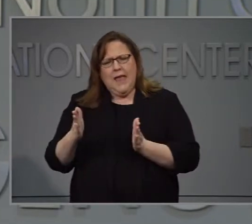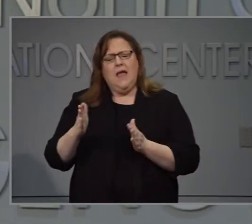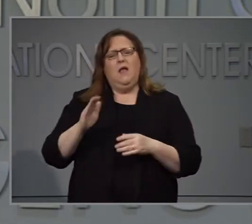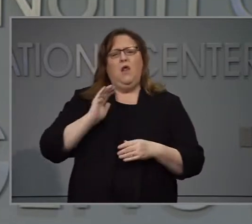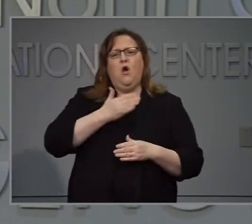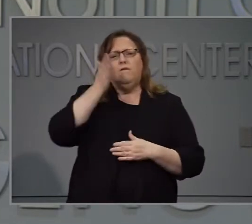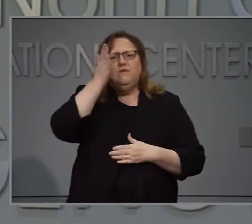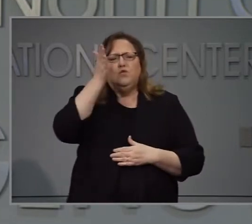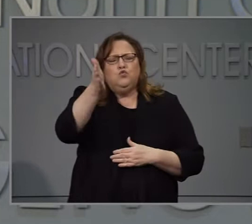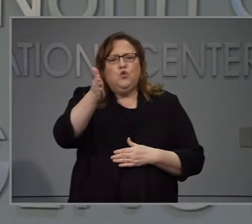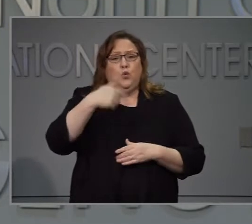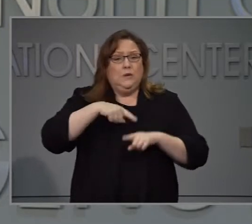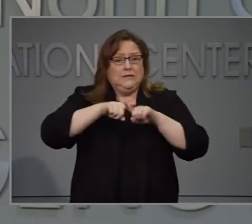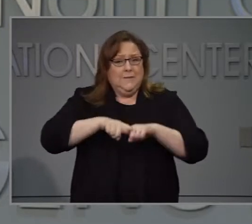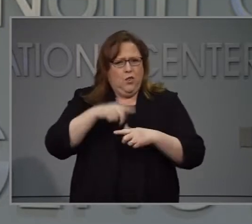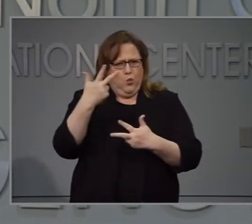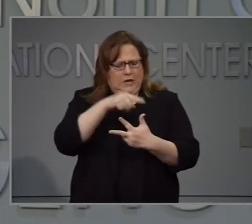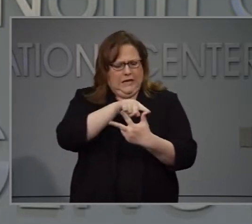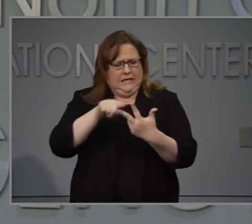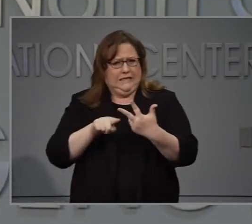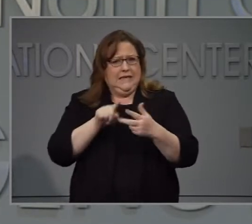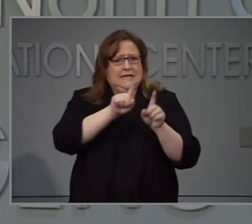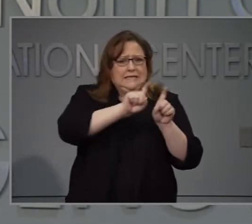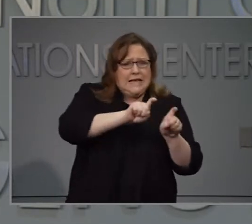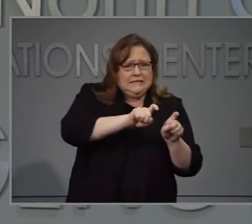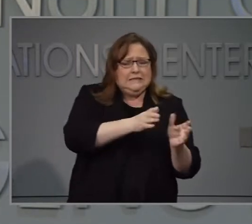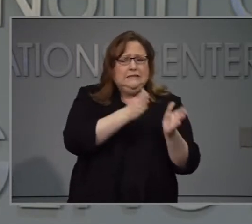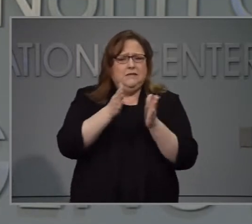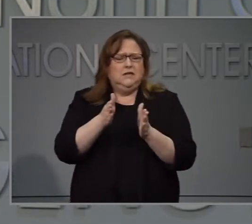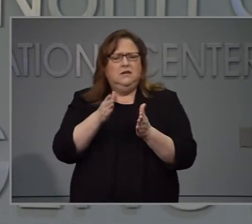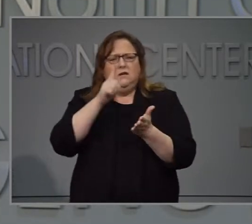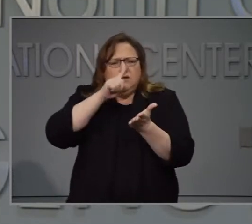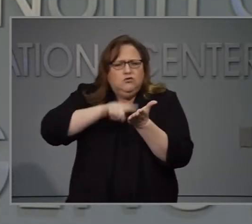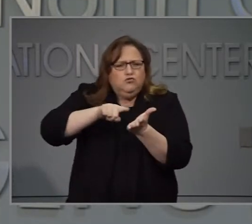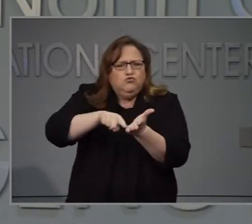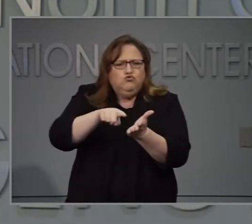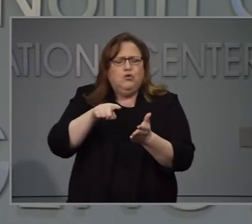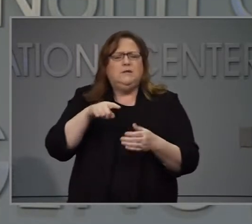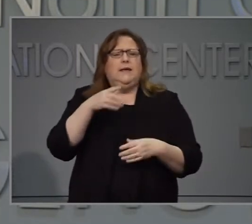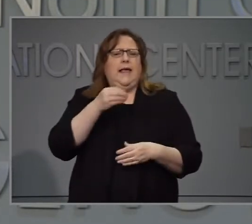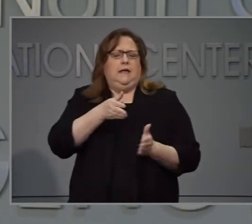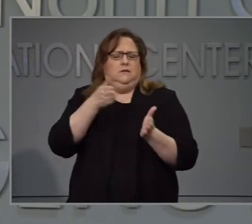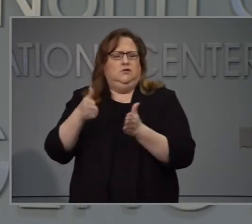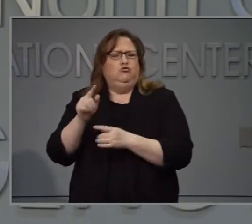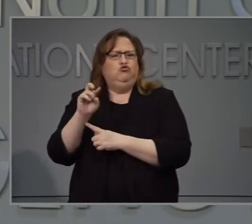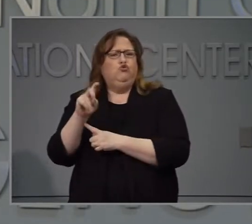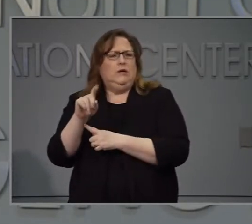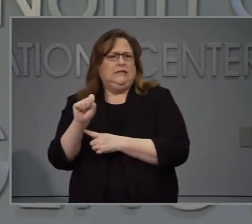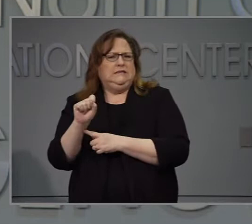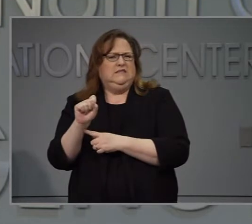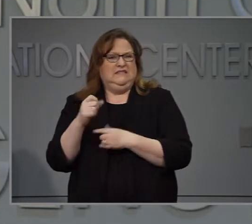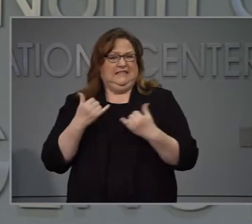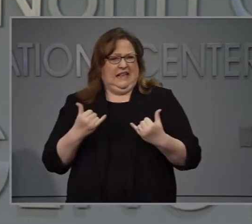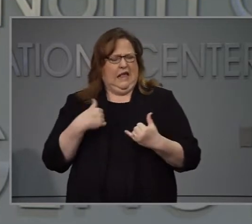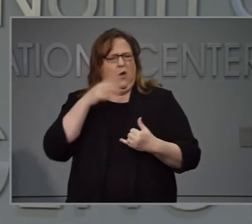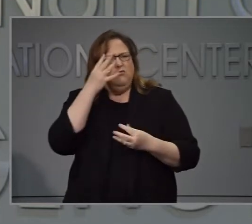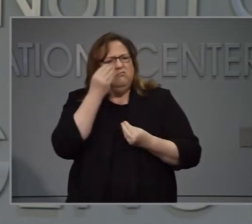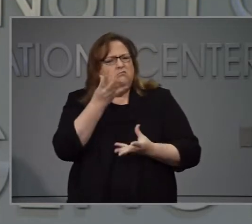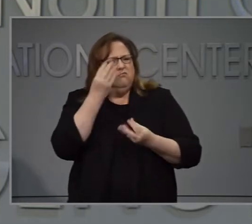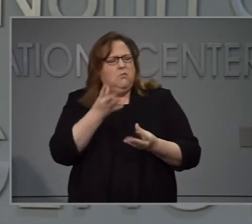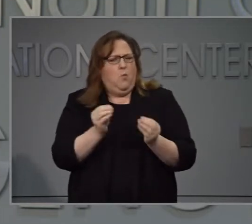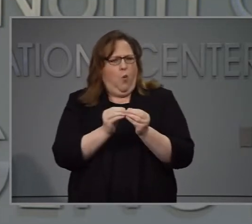pruebas el rastreo y las tendencias quisiera yo compartir con ustedes nueva información acerca de nuestro trabajo al respecto